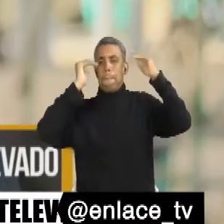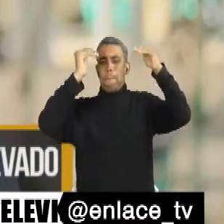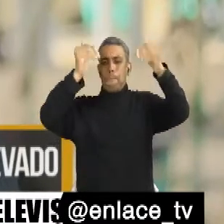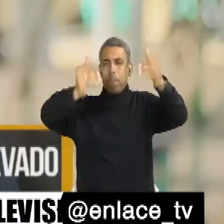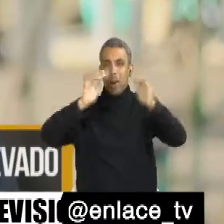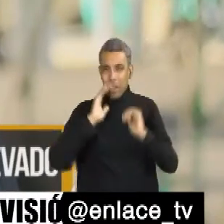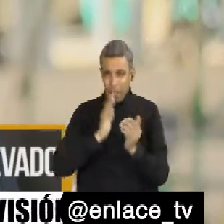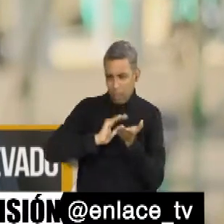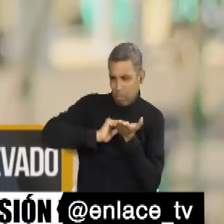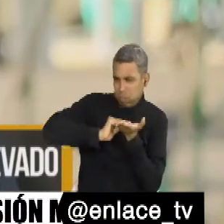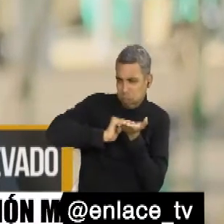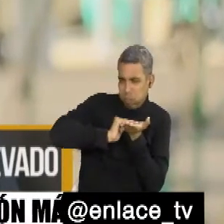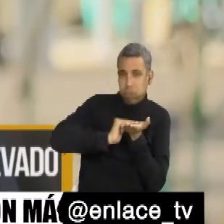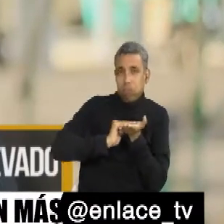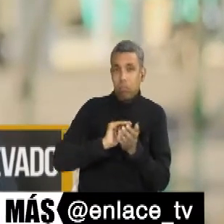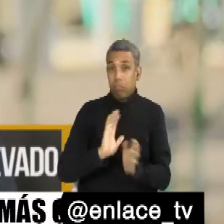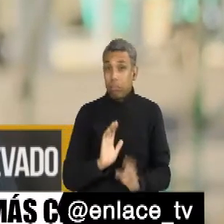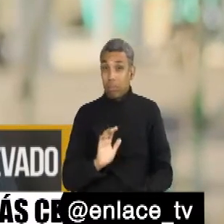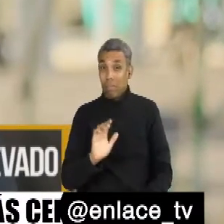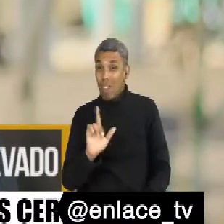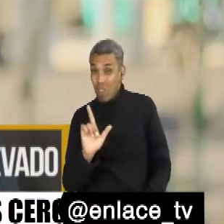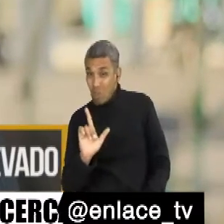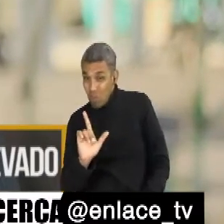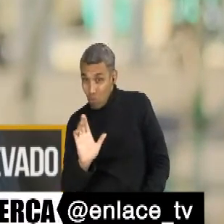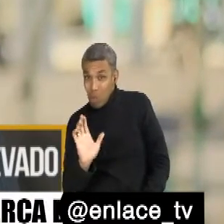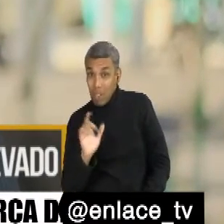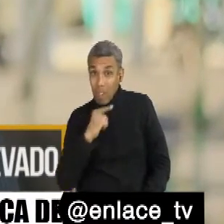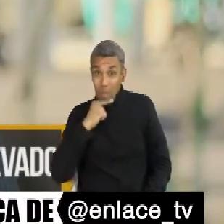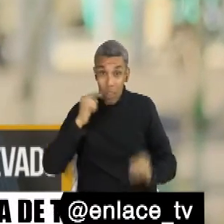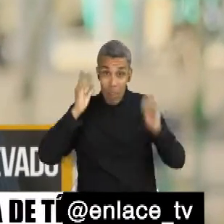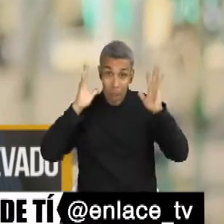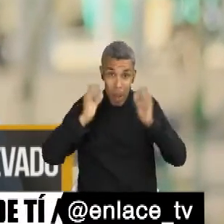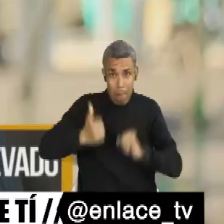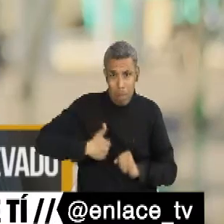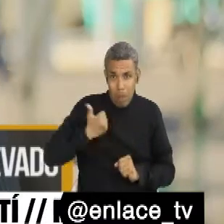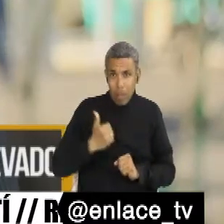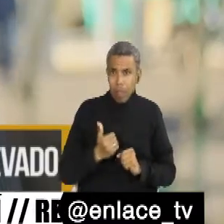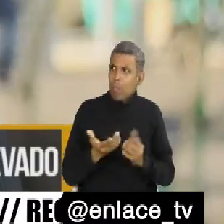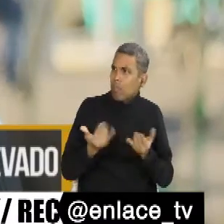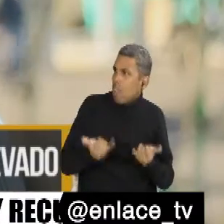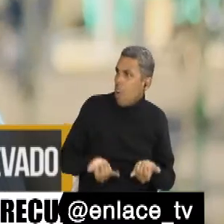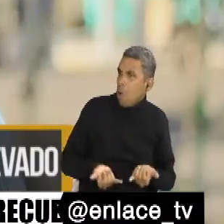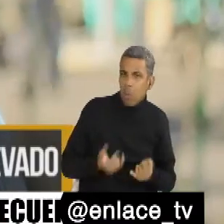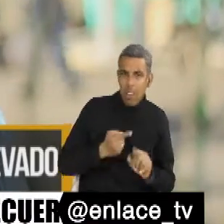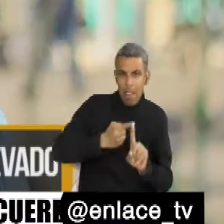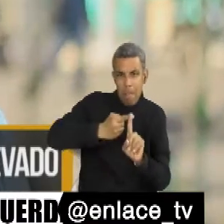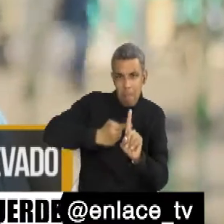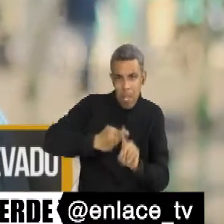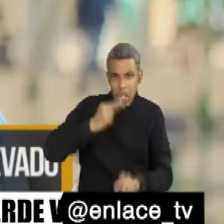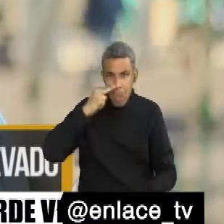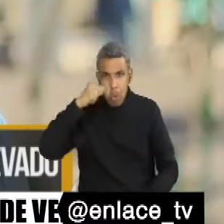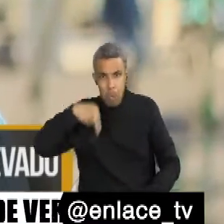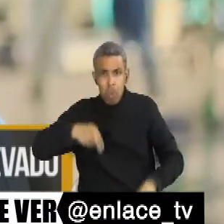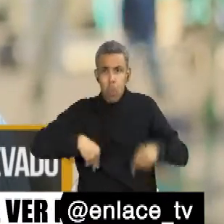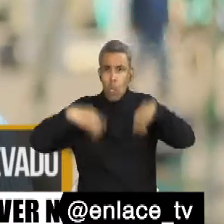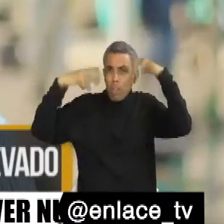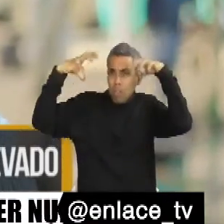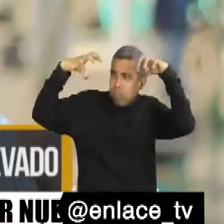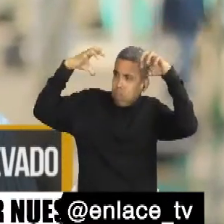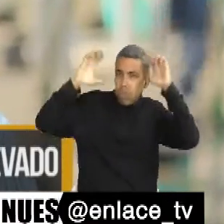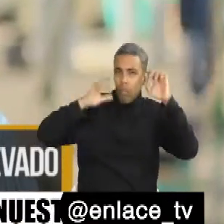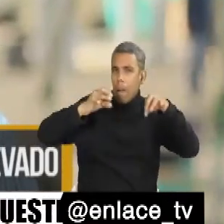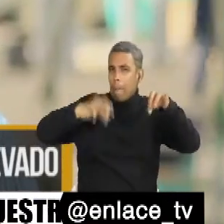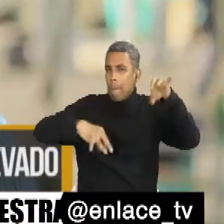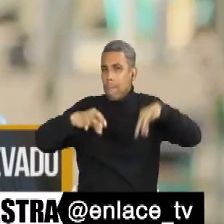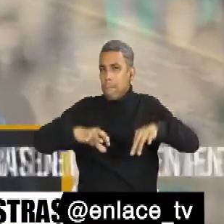ya las lluvias se están disminuyendo, ya el tiempo de retorno de las lluvias se están haciendo más largo, entonces confiamos en que no nos vaya a llover